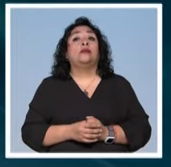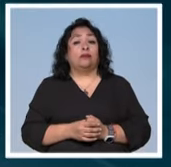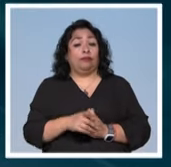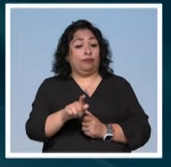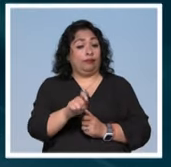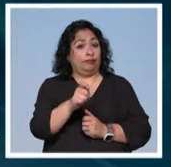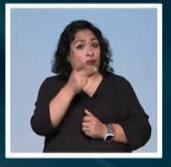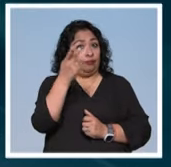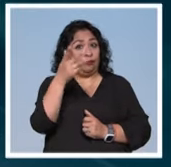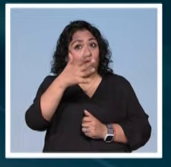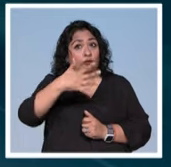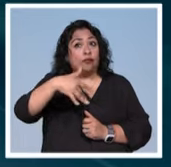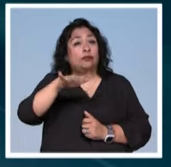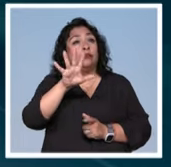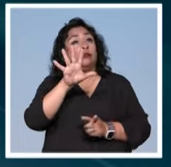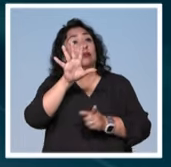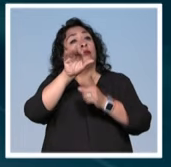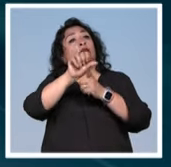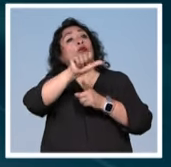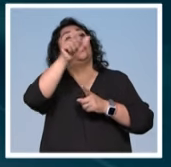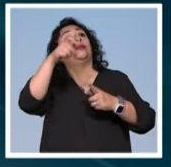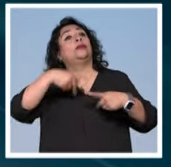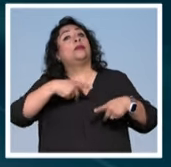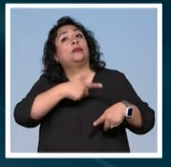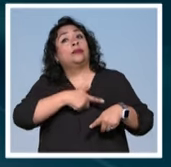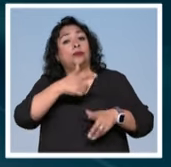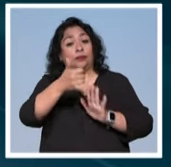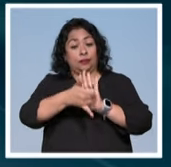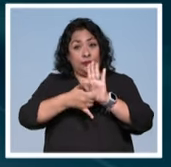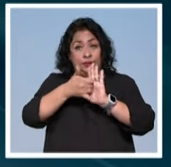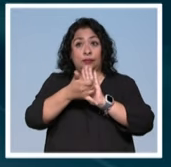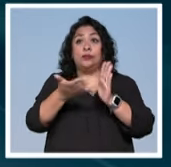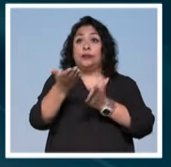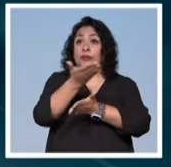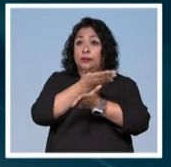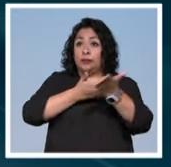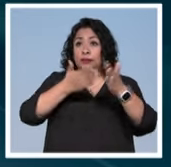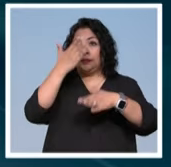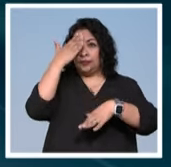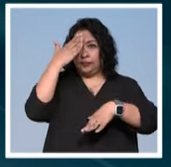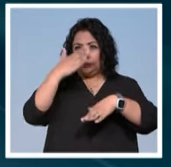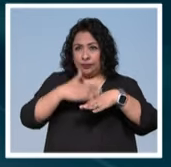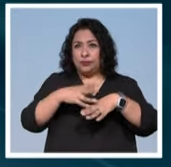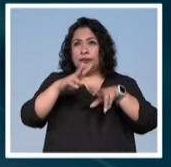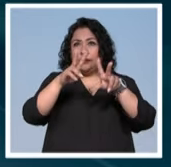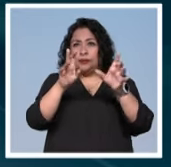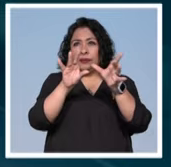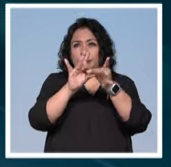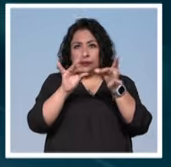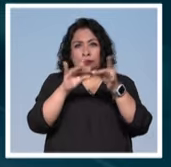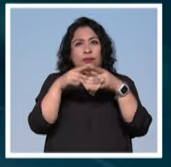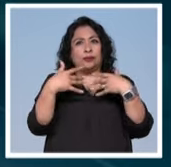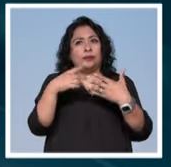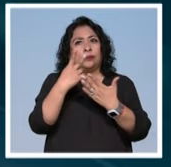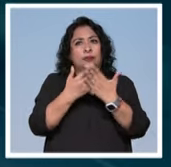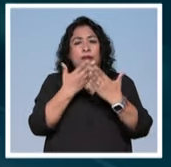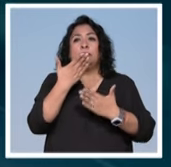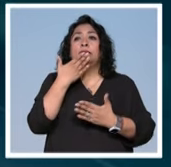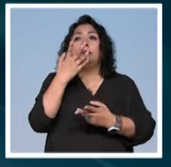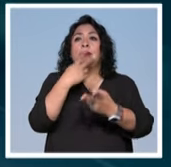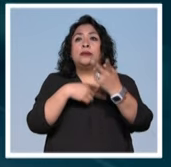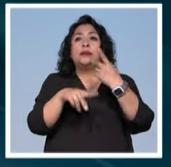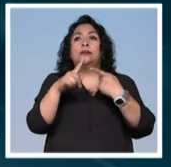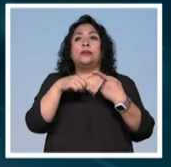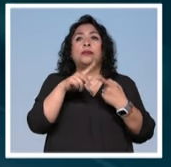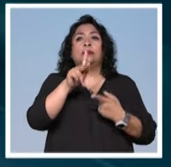canal 22 en busca de conquistar a otros públicos en YouTube al compartir sus memorias para hablar de este gran proyecto damos la bienvenida